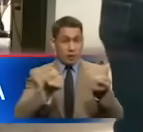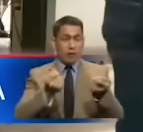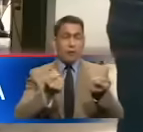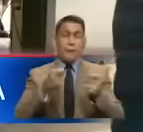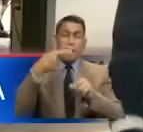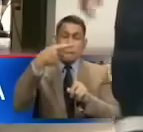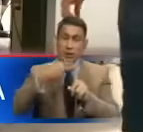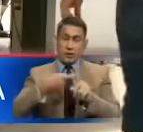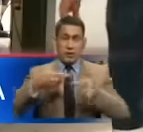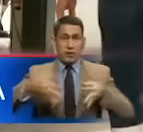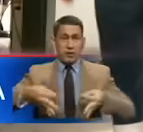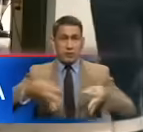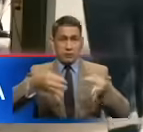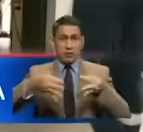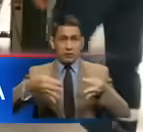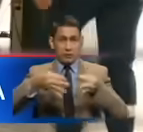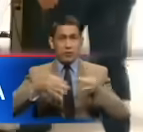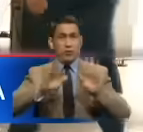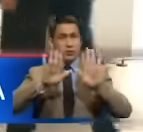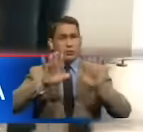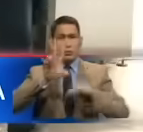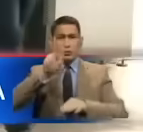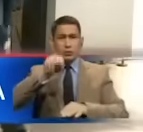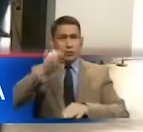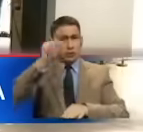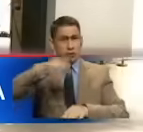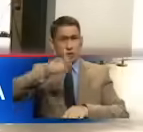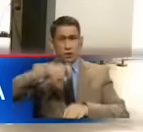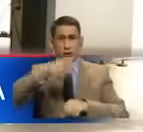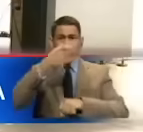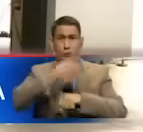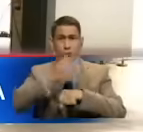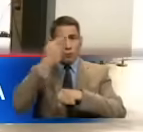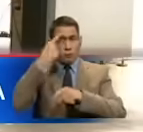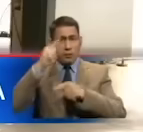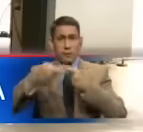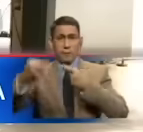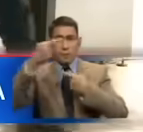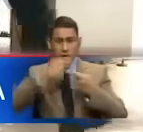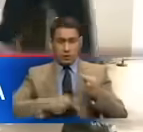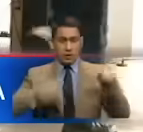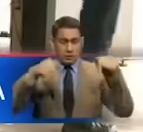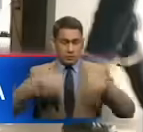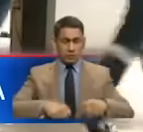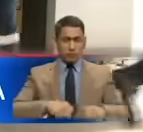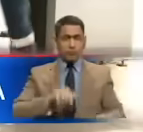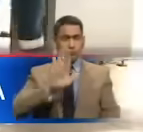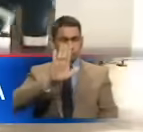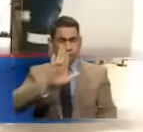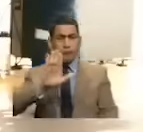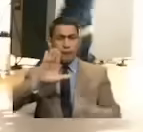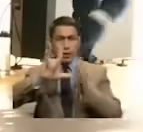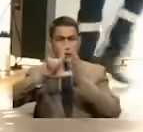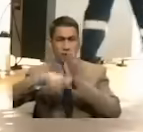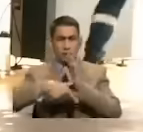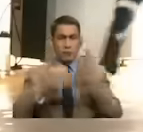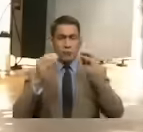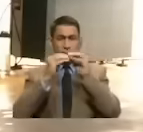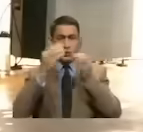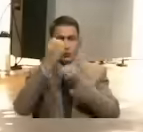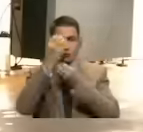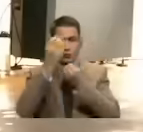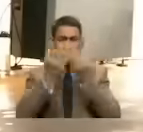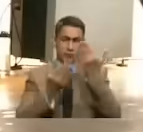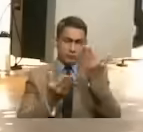que no necesita un turno para poder cumplir con este proceso. Más adelante nosotros ampliaremos toda esta información aquí en el